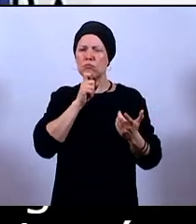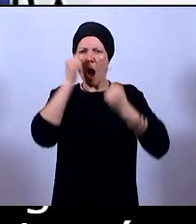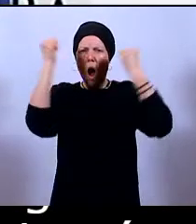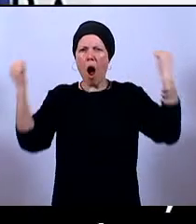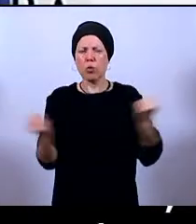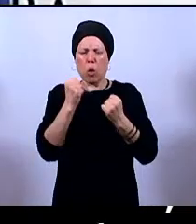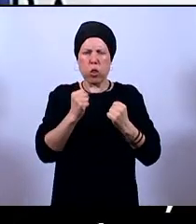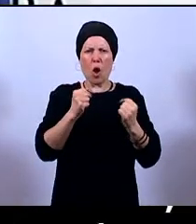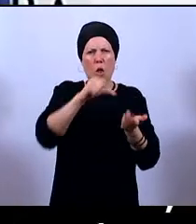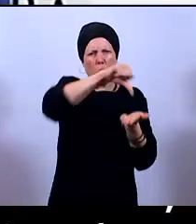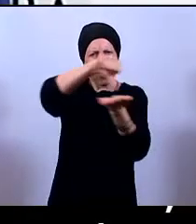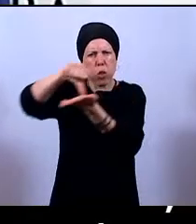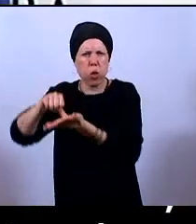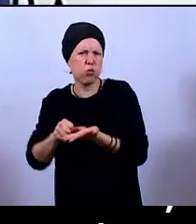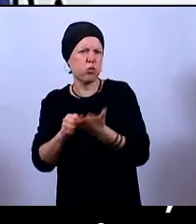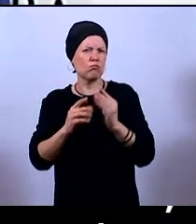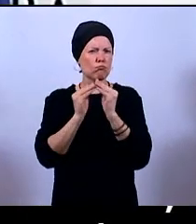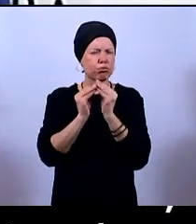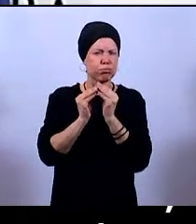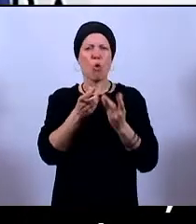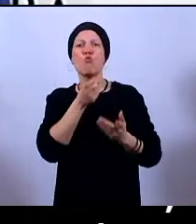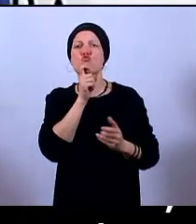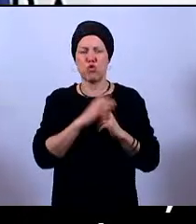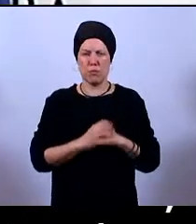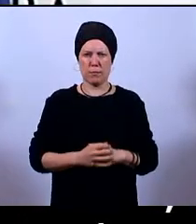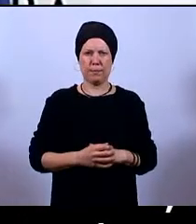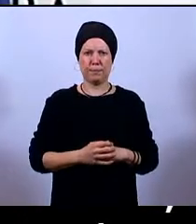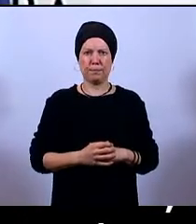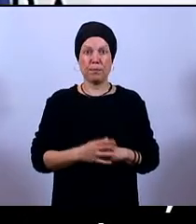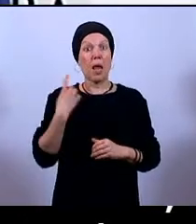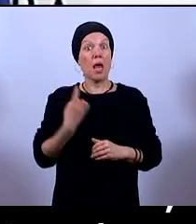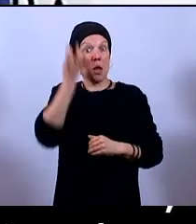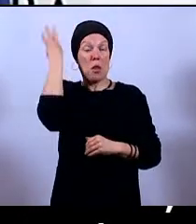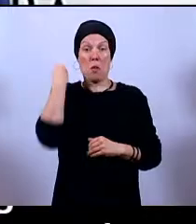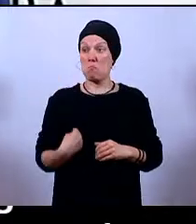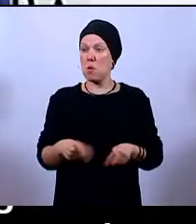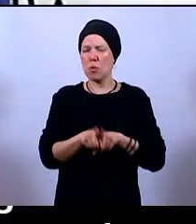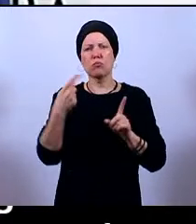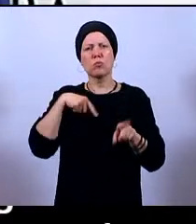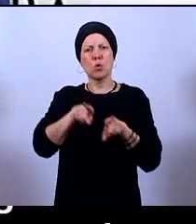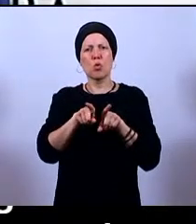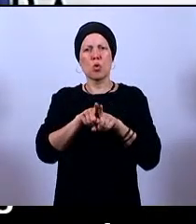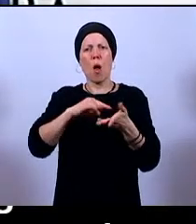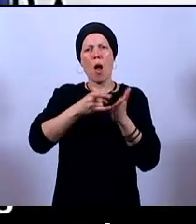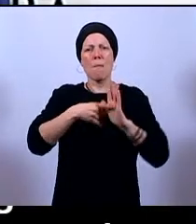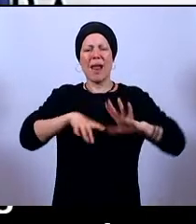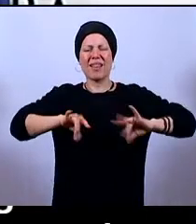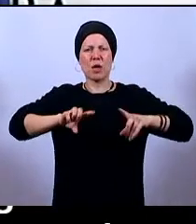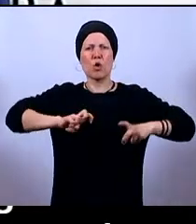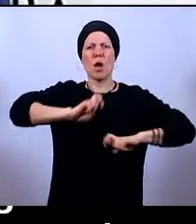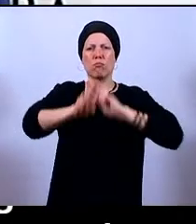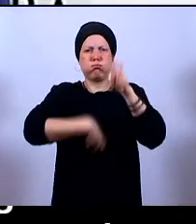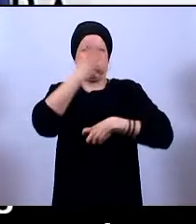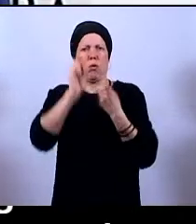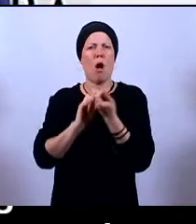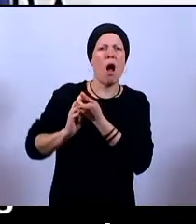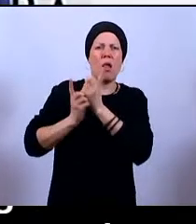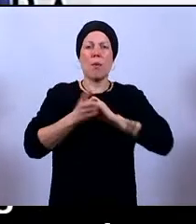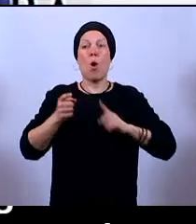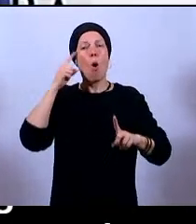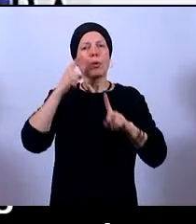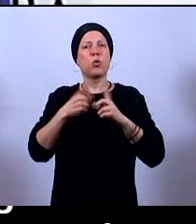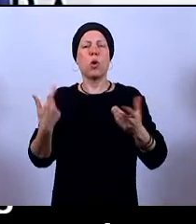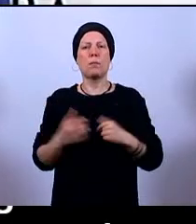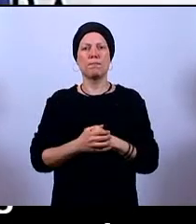actuaciones urbanísticas en las localidades que lo comprenden. Con esta iniciativa modificamos el plan territorial anterior para adaptar